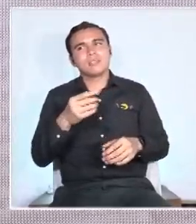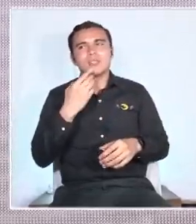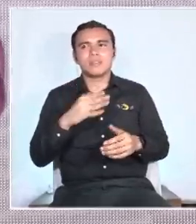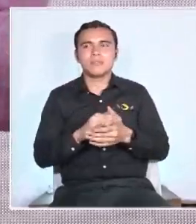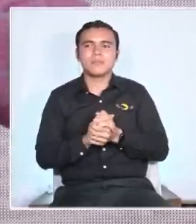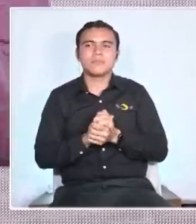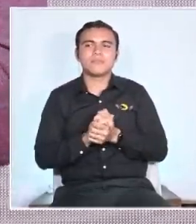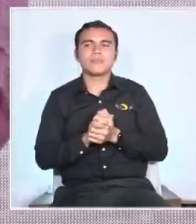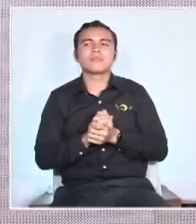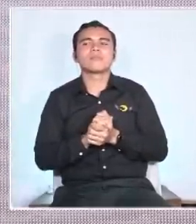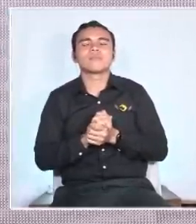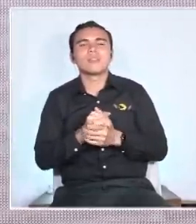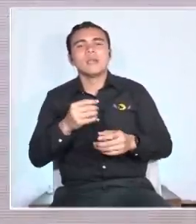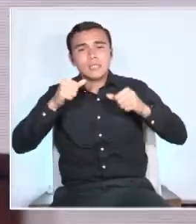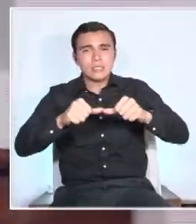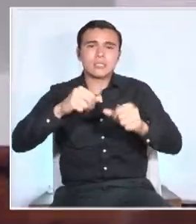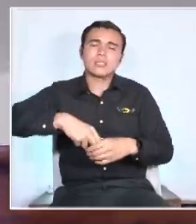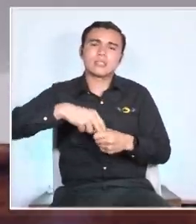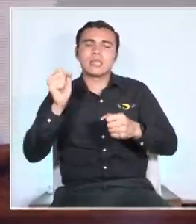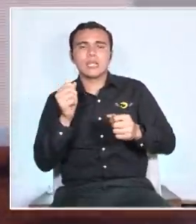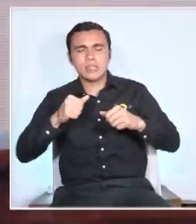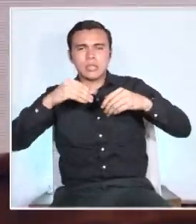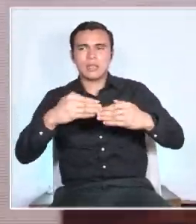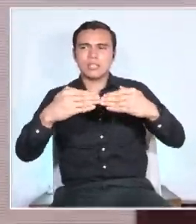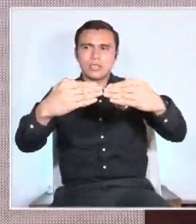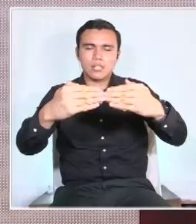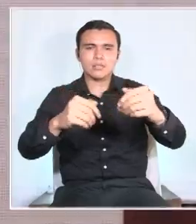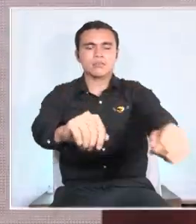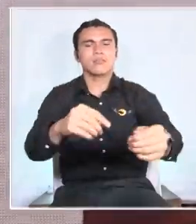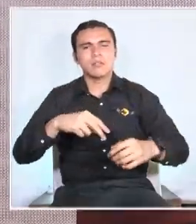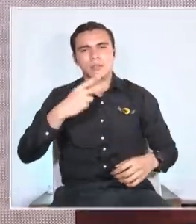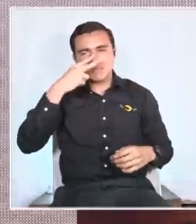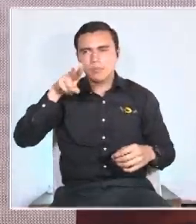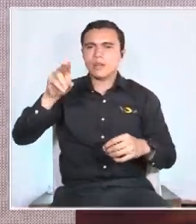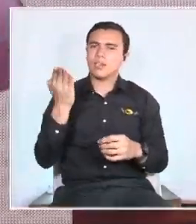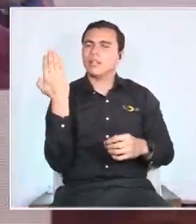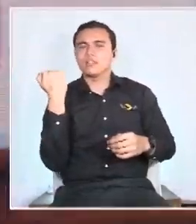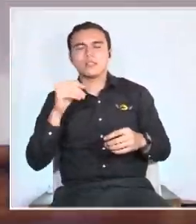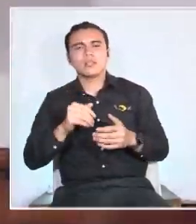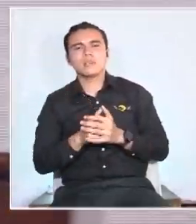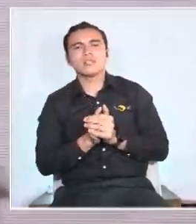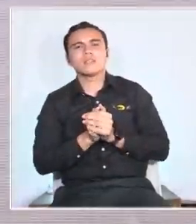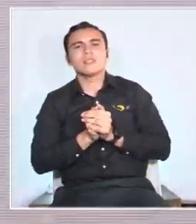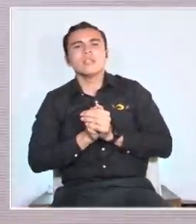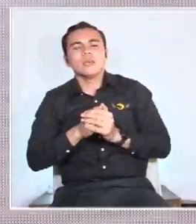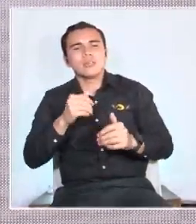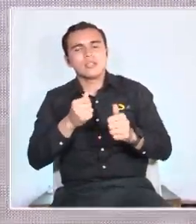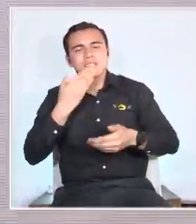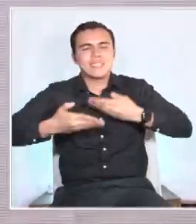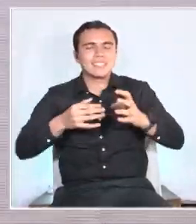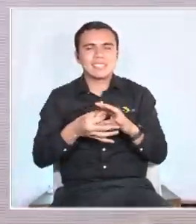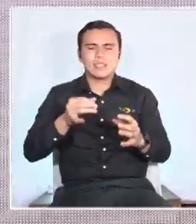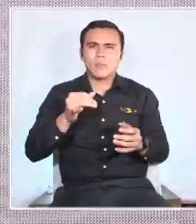prosperar, donde vas a salir adelante, donde vas a mirar hacia atrás y te vas a reír de lo que estabas pasando, porque